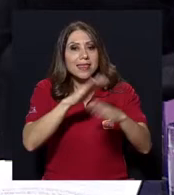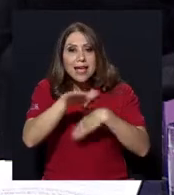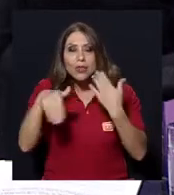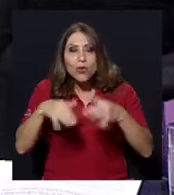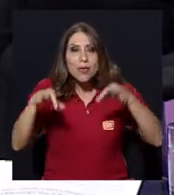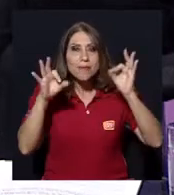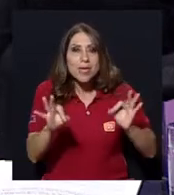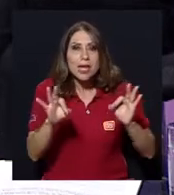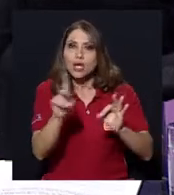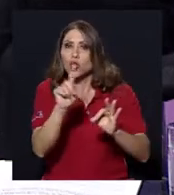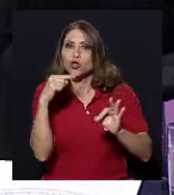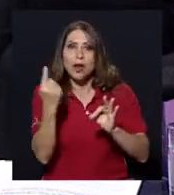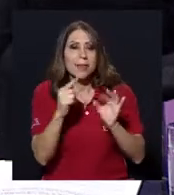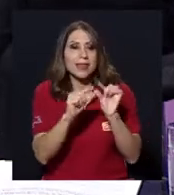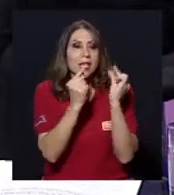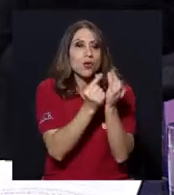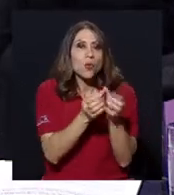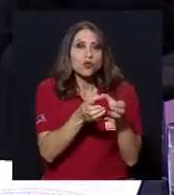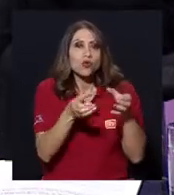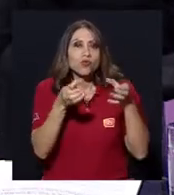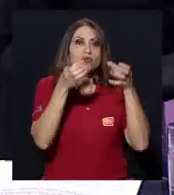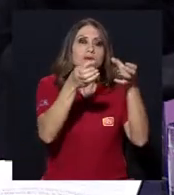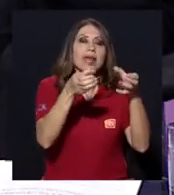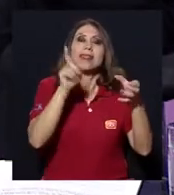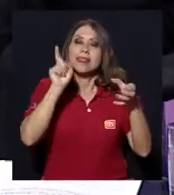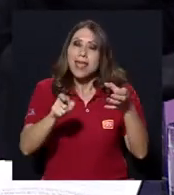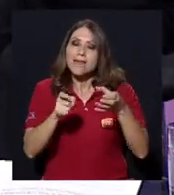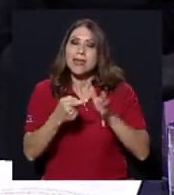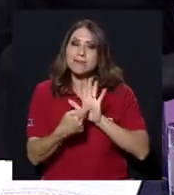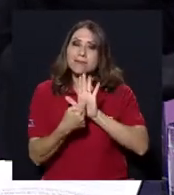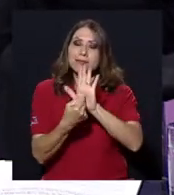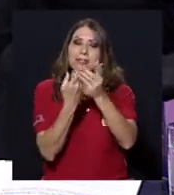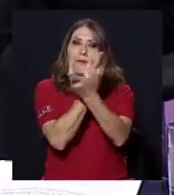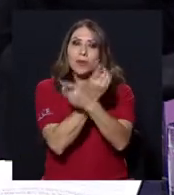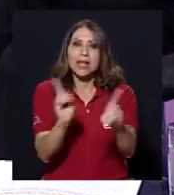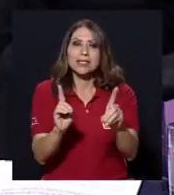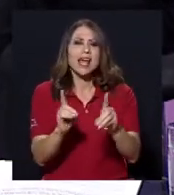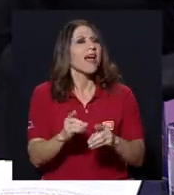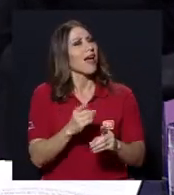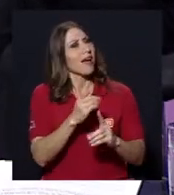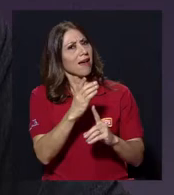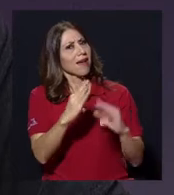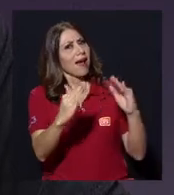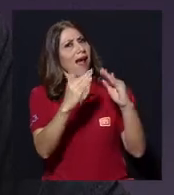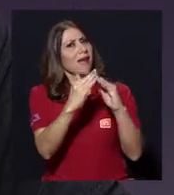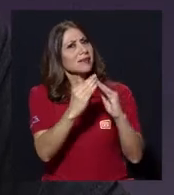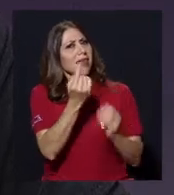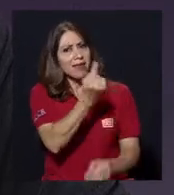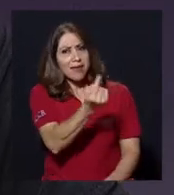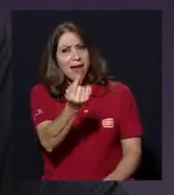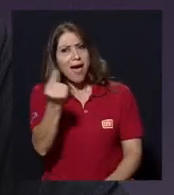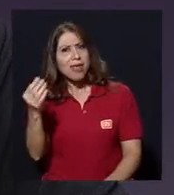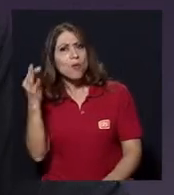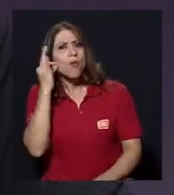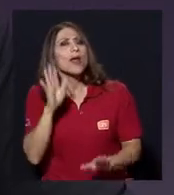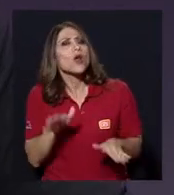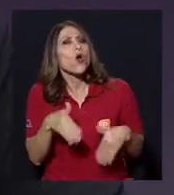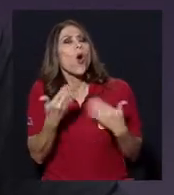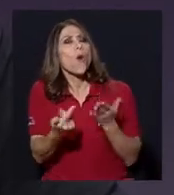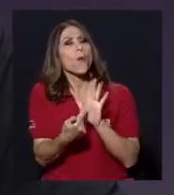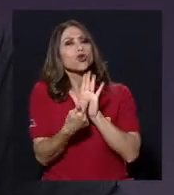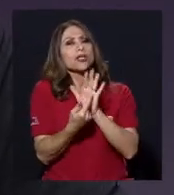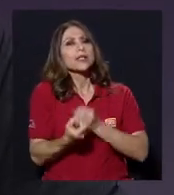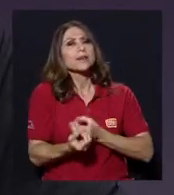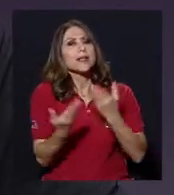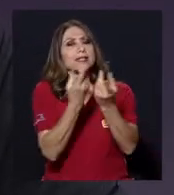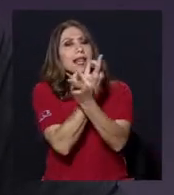sea democrática. ¿Cómo se expresa esa democracia en la casa de cada una de las mujeres que nos están viendo ahora? Por ejemplo, bueno, desde nuestro